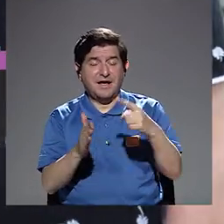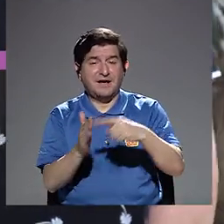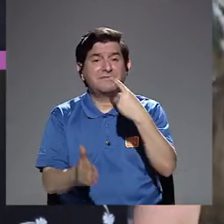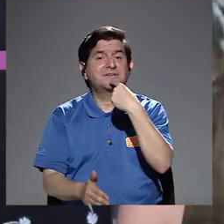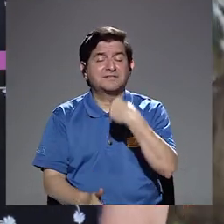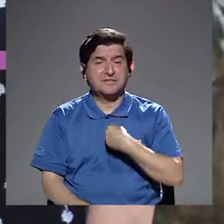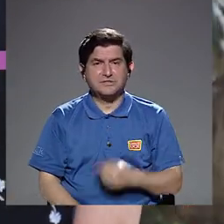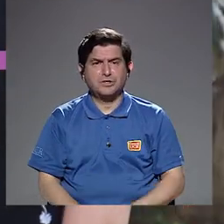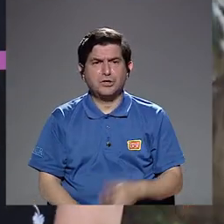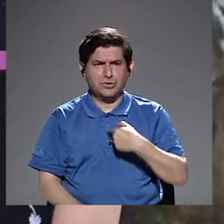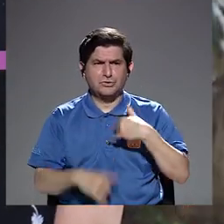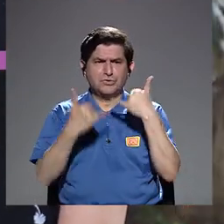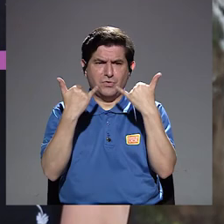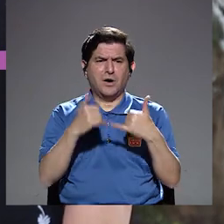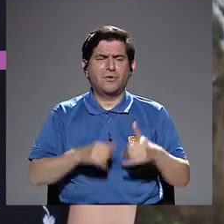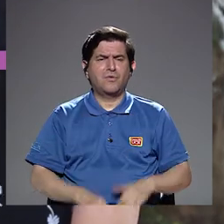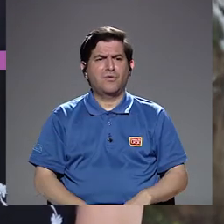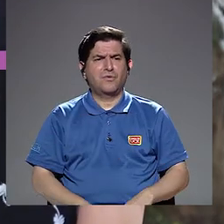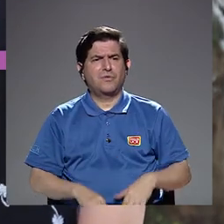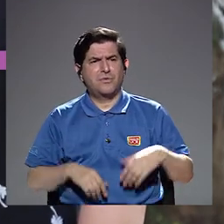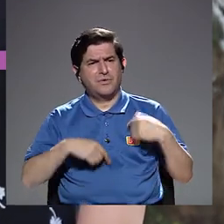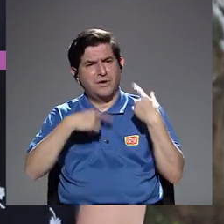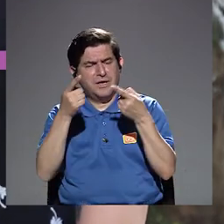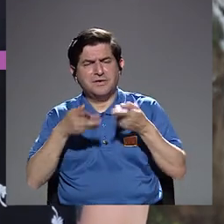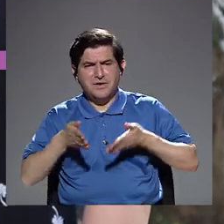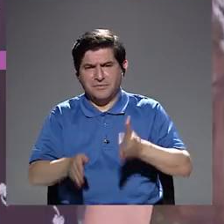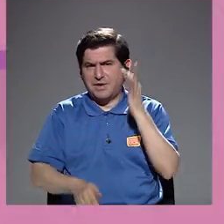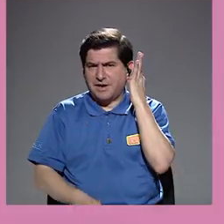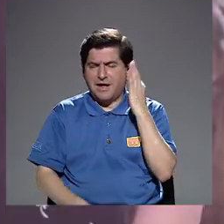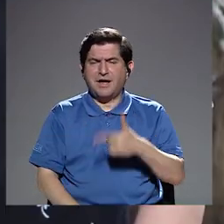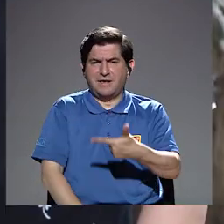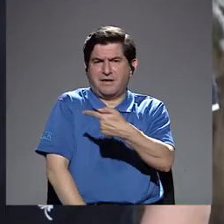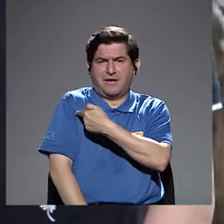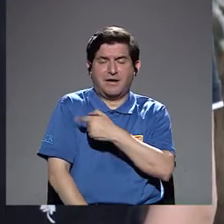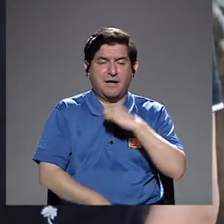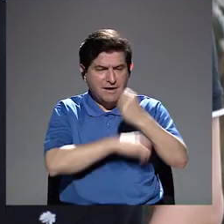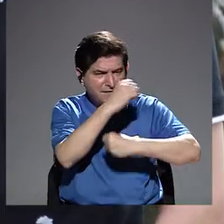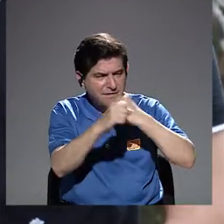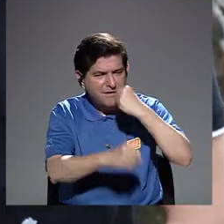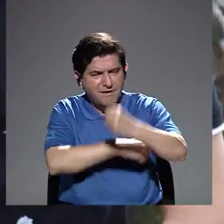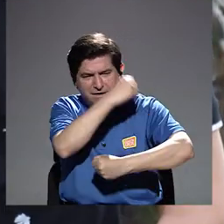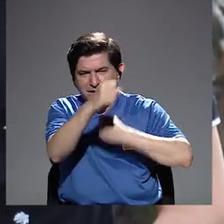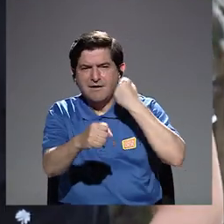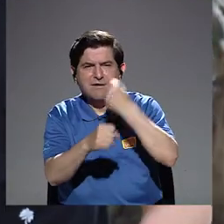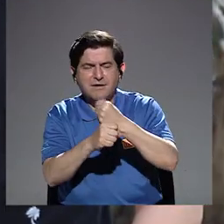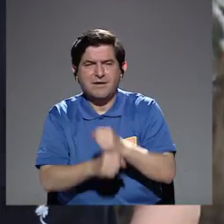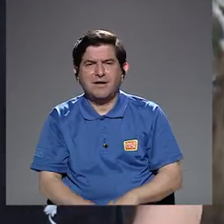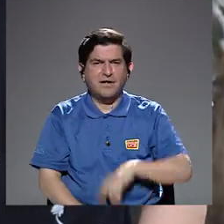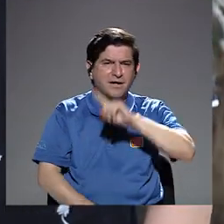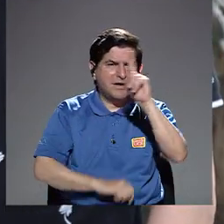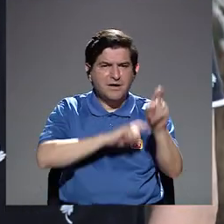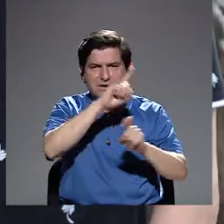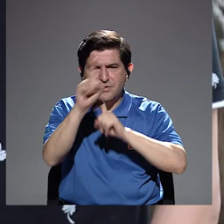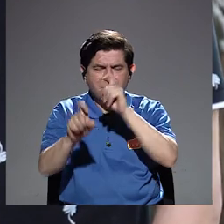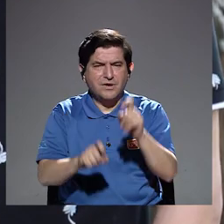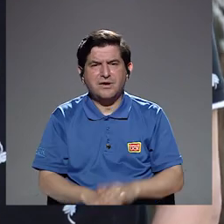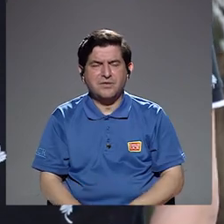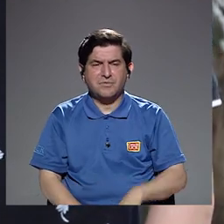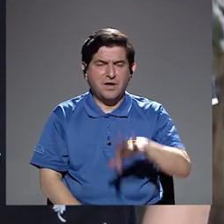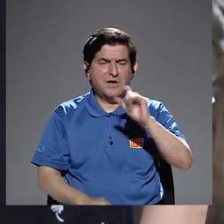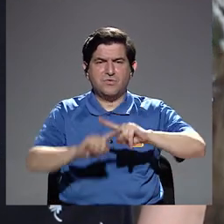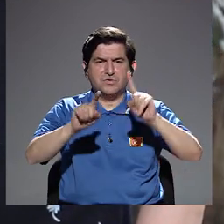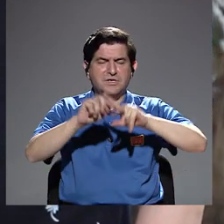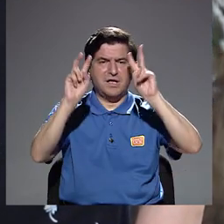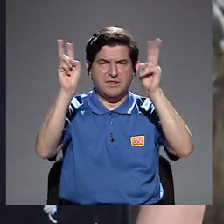veces hasta nos decían, voy a ir a vacunar a mi hija, voy a llevarla. Entonces... Todos los años la encuesta de actualidades